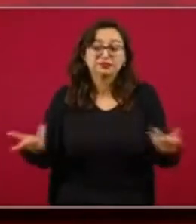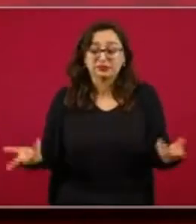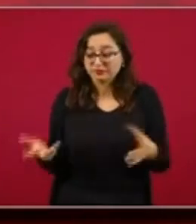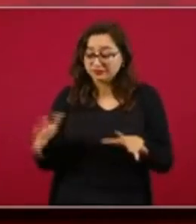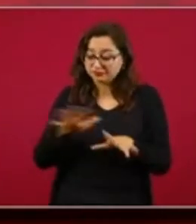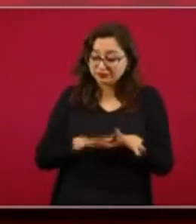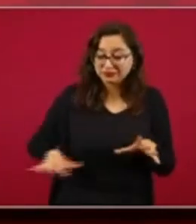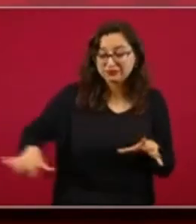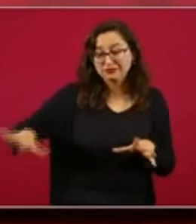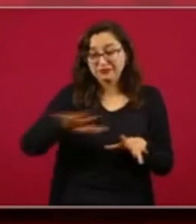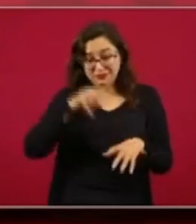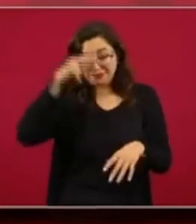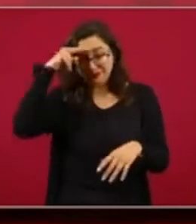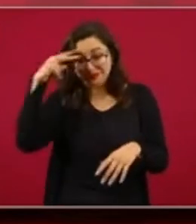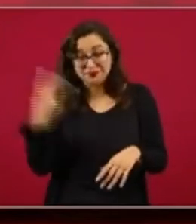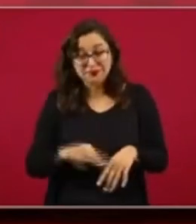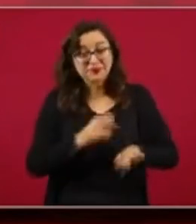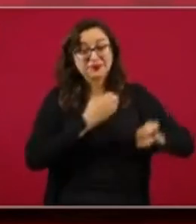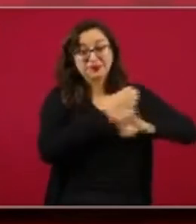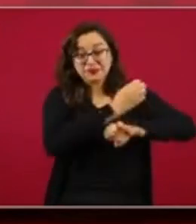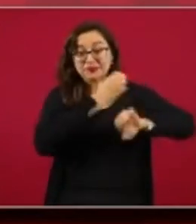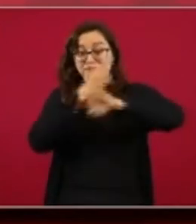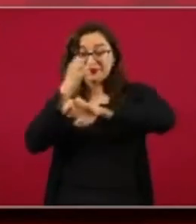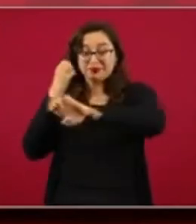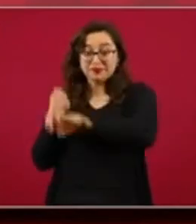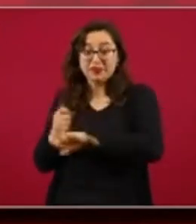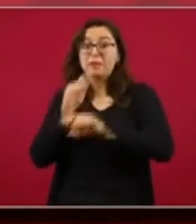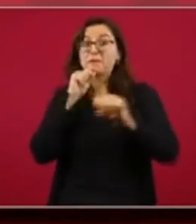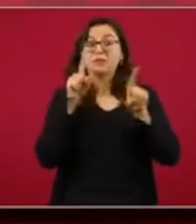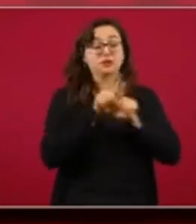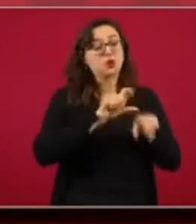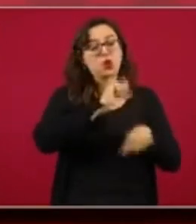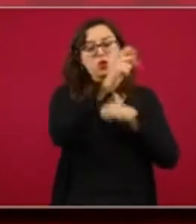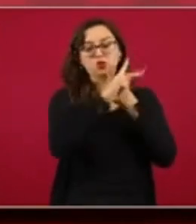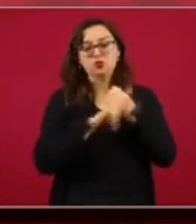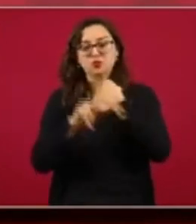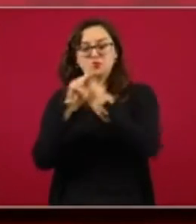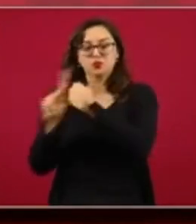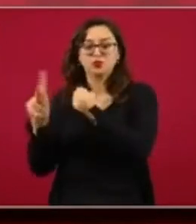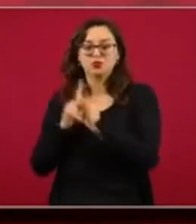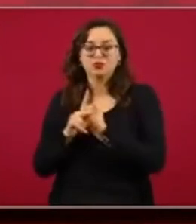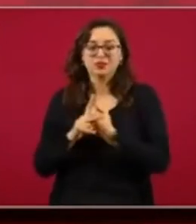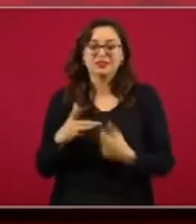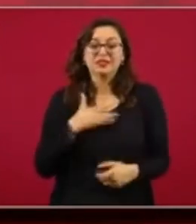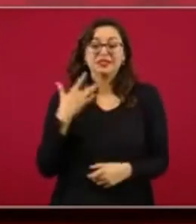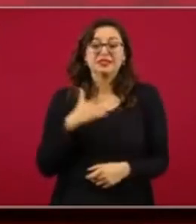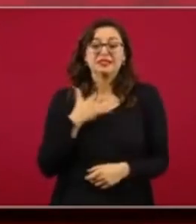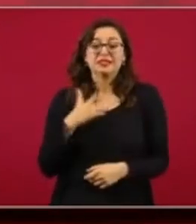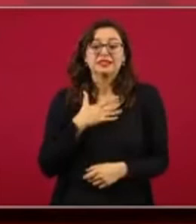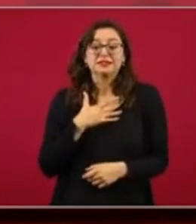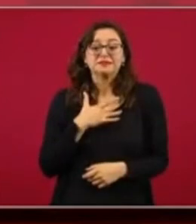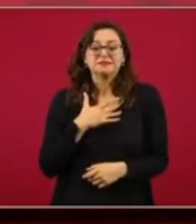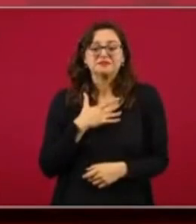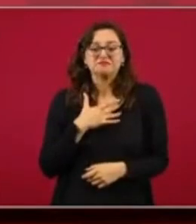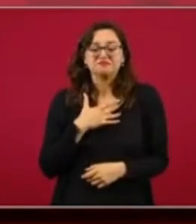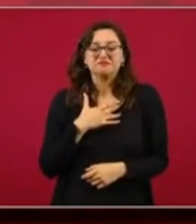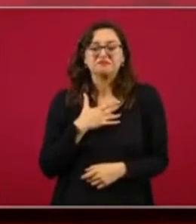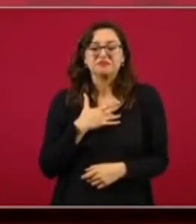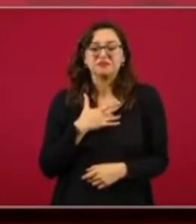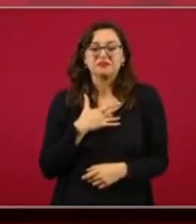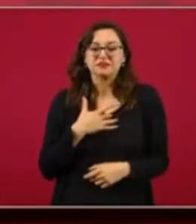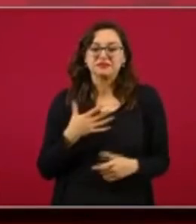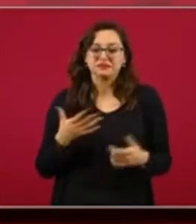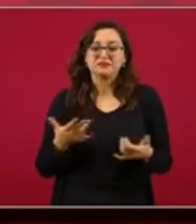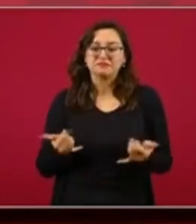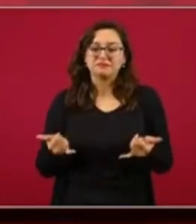en cada una de sus entidades federativas, pero también las del resto del mundo, estamos ya con una importante